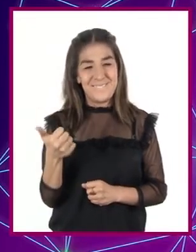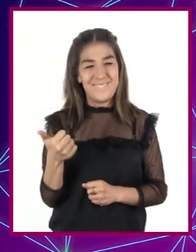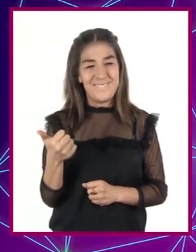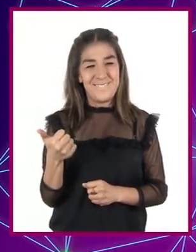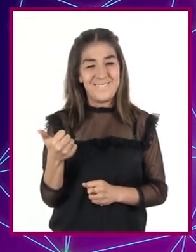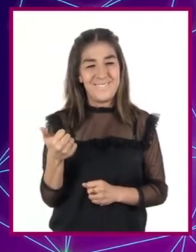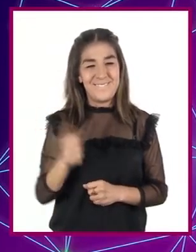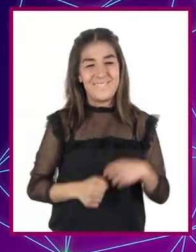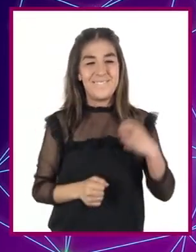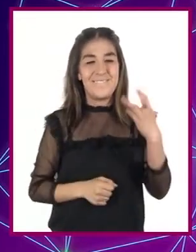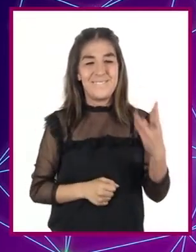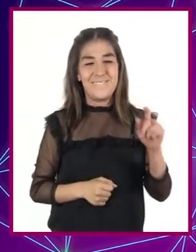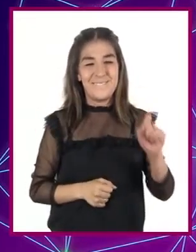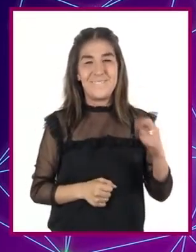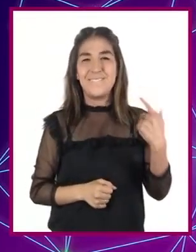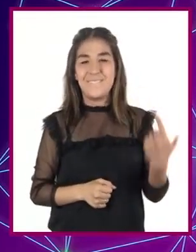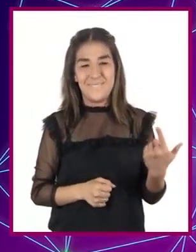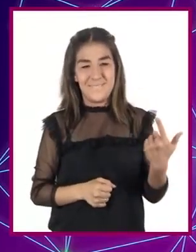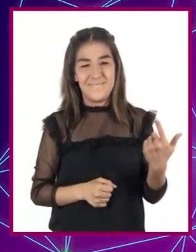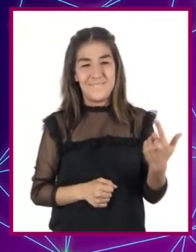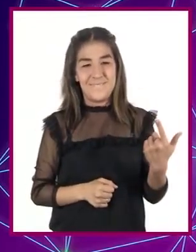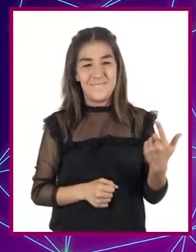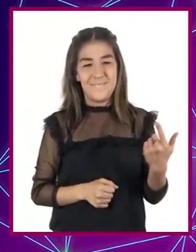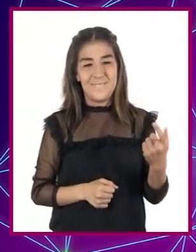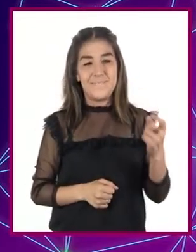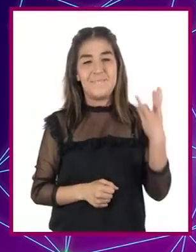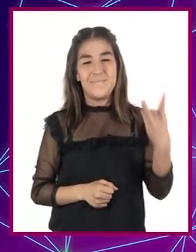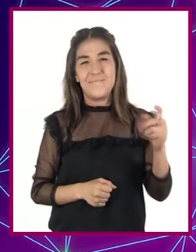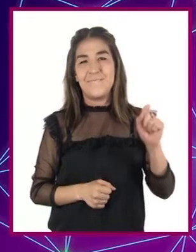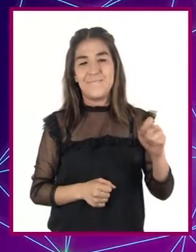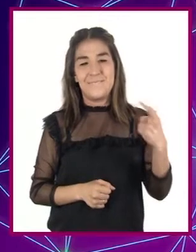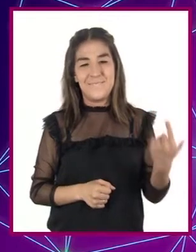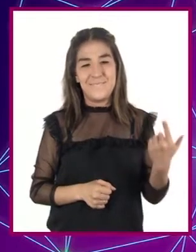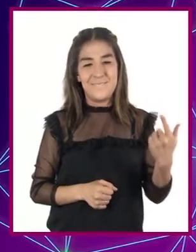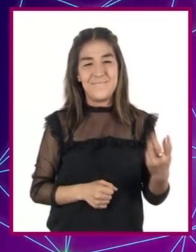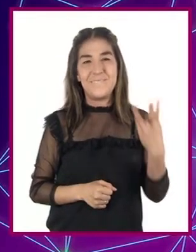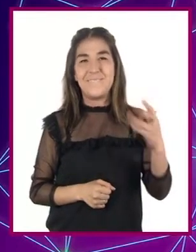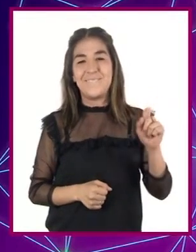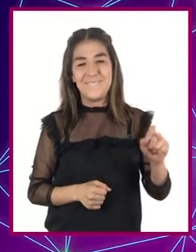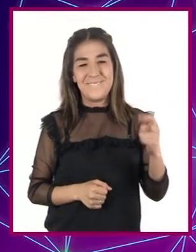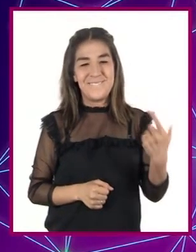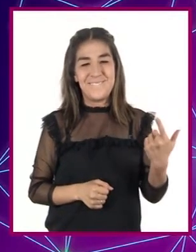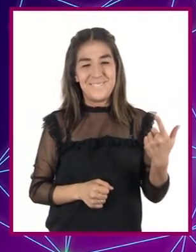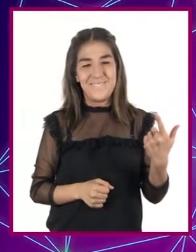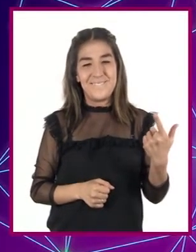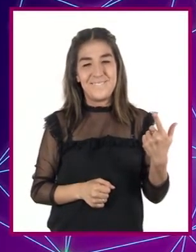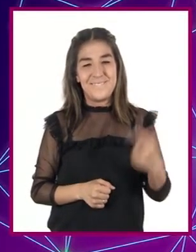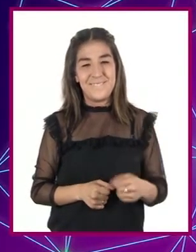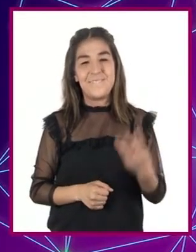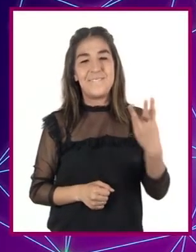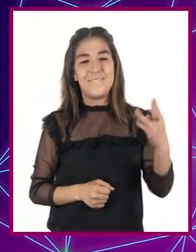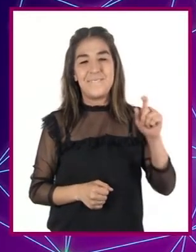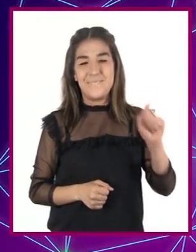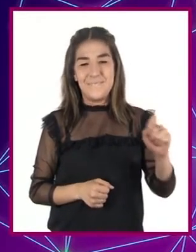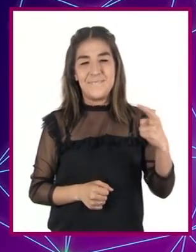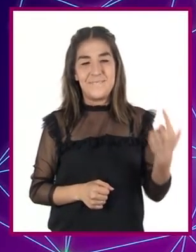3.6, 3.7, 3.7, 3.7,